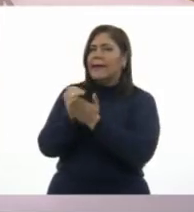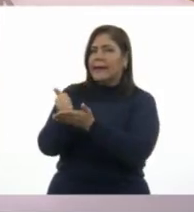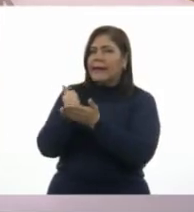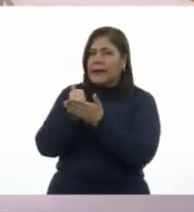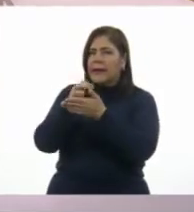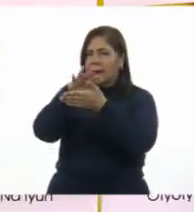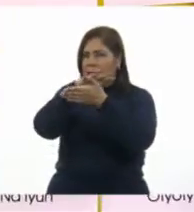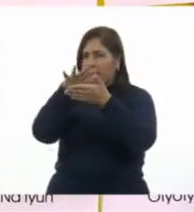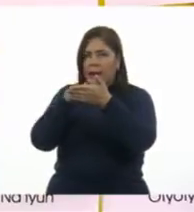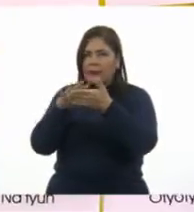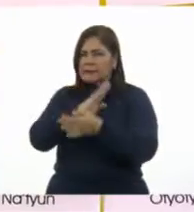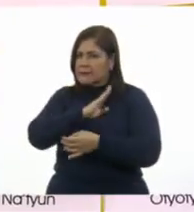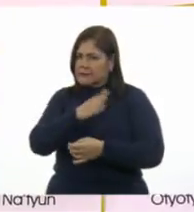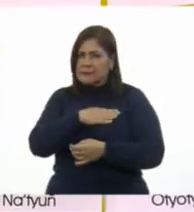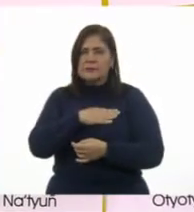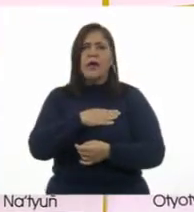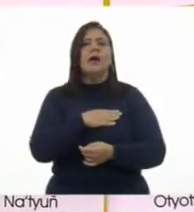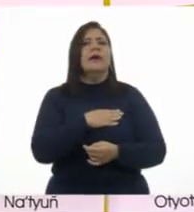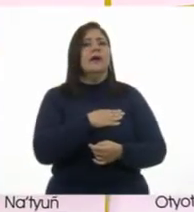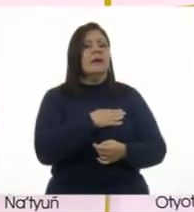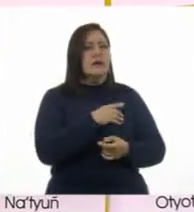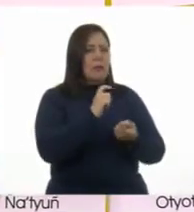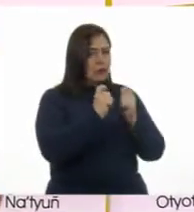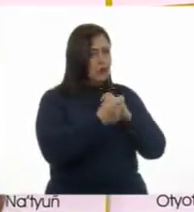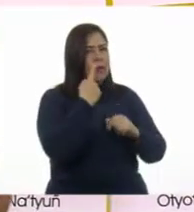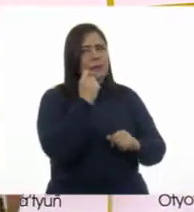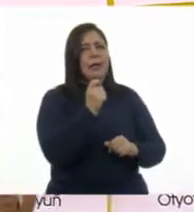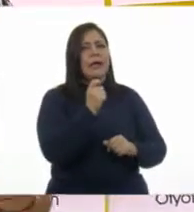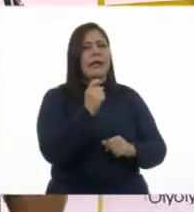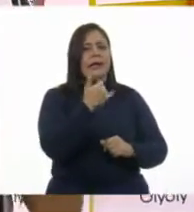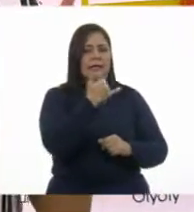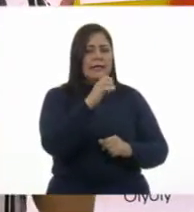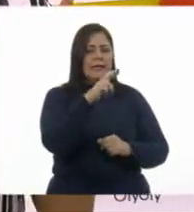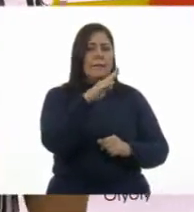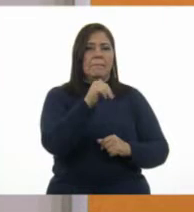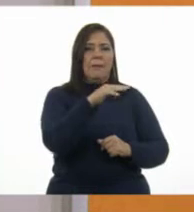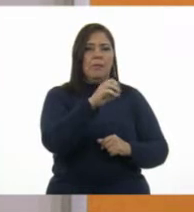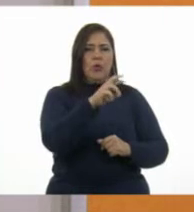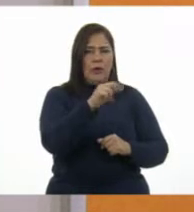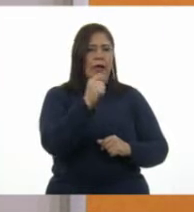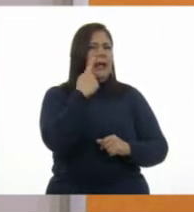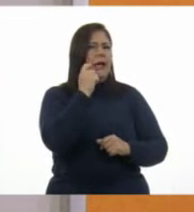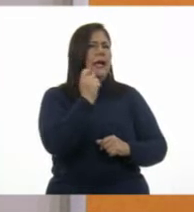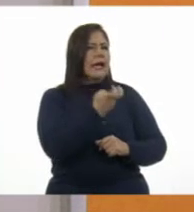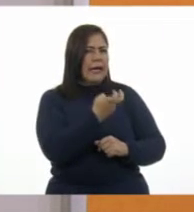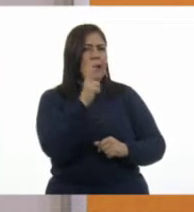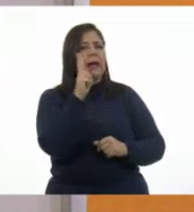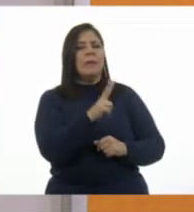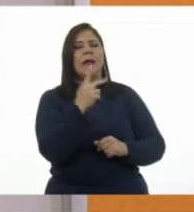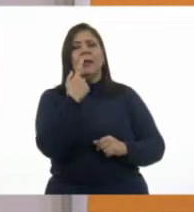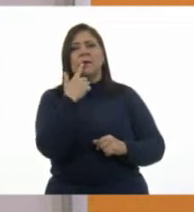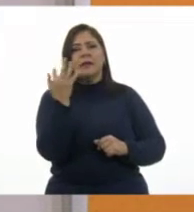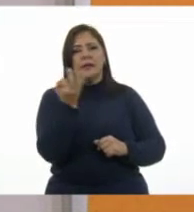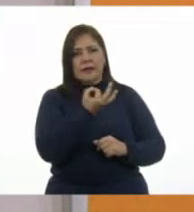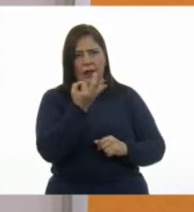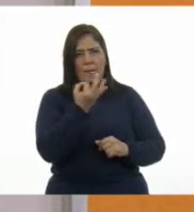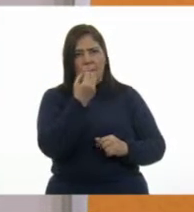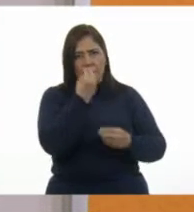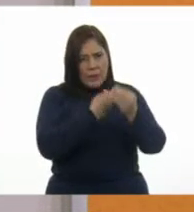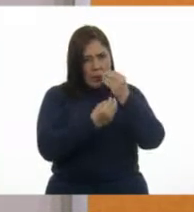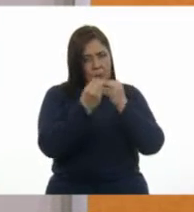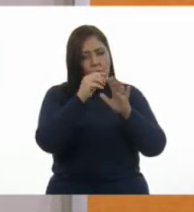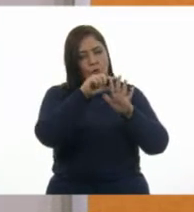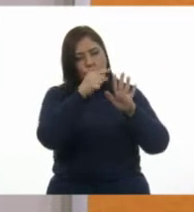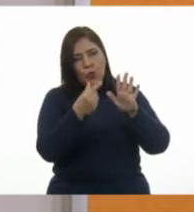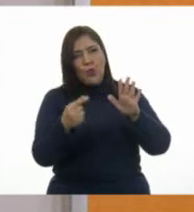Sí, claro. Es hierba mora. Esta es la hierba mora. Es muy rica al comerla. Tiene